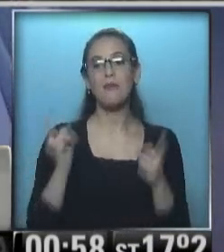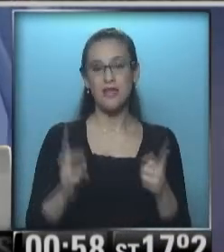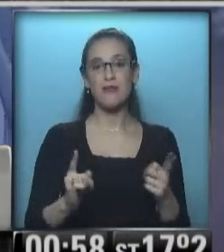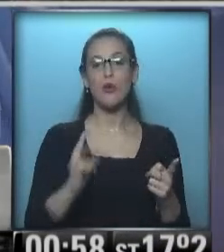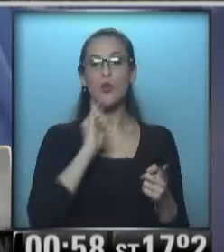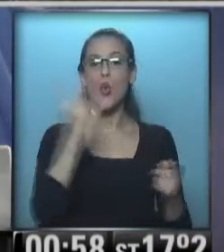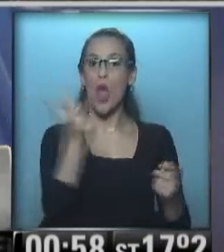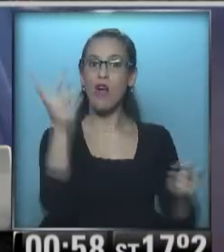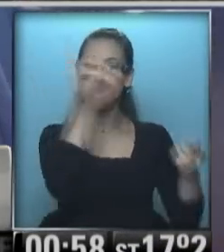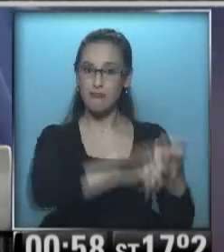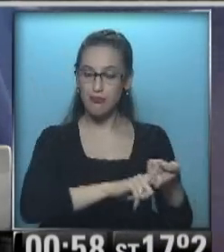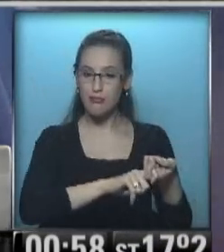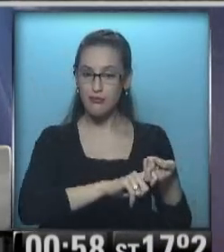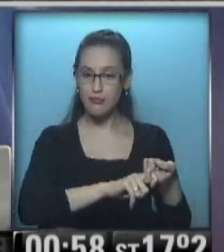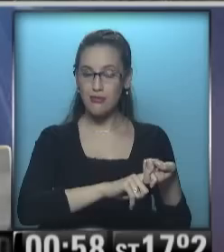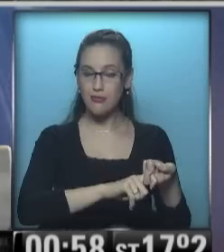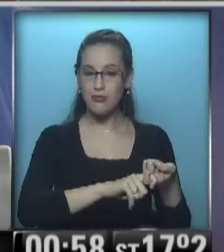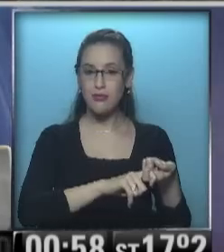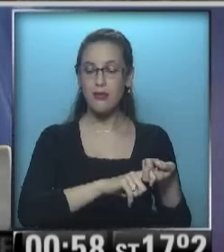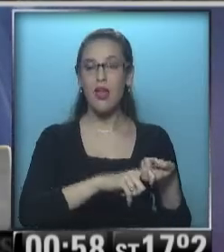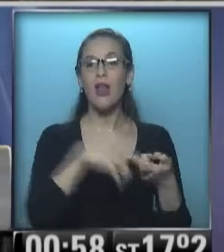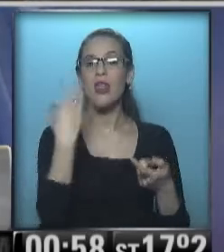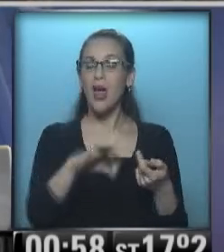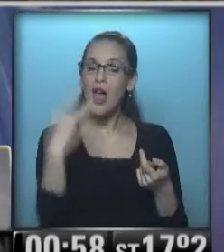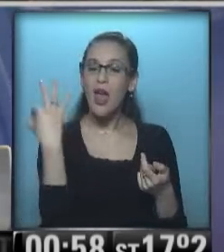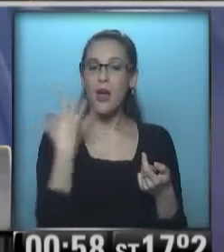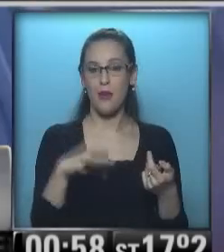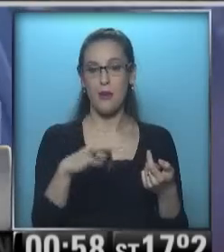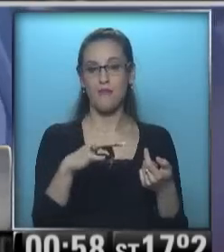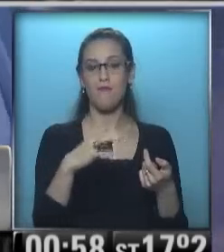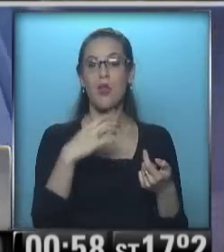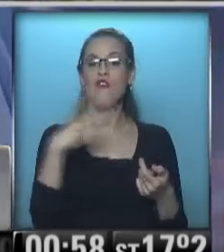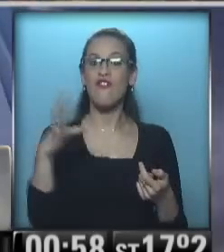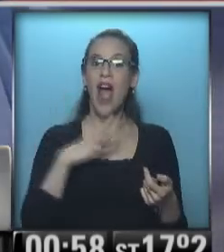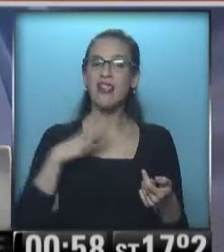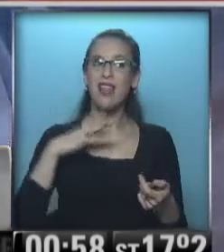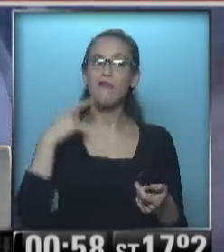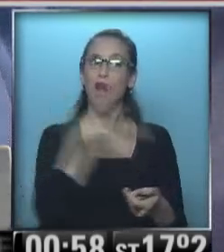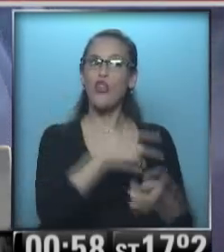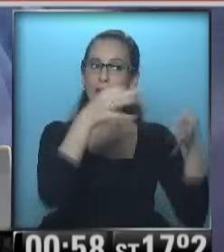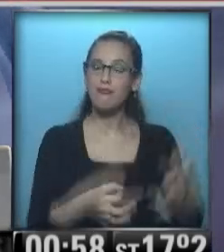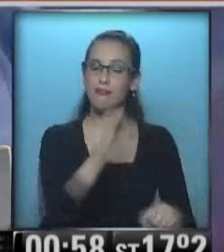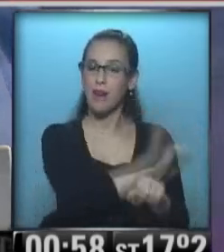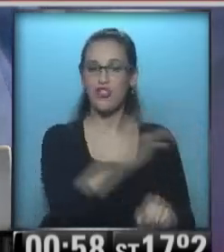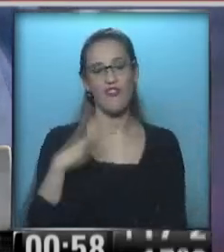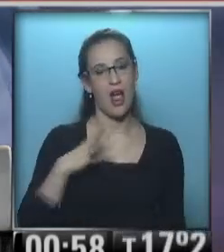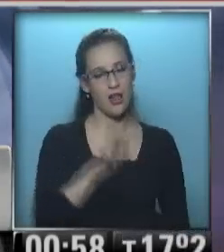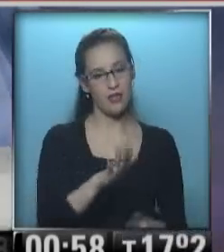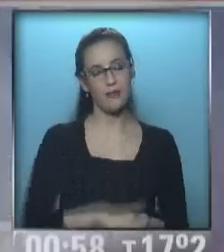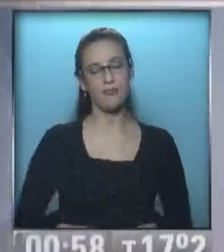Juana Rodríguez fue imputado, pero aún no se dictó medidas en su contra.